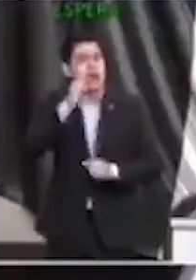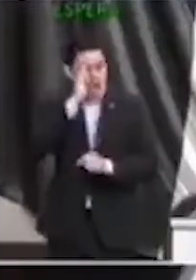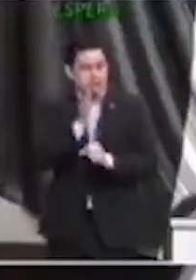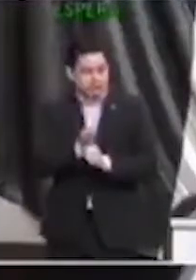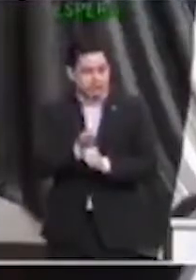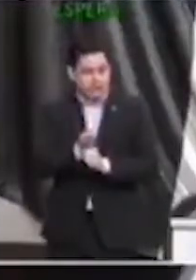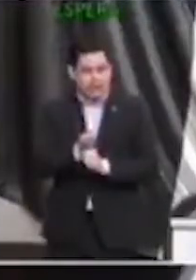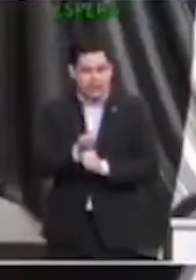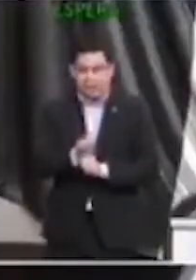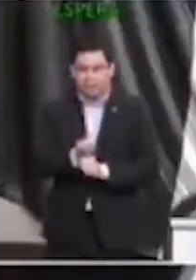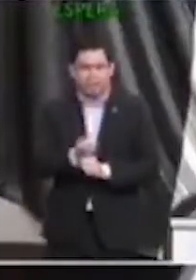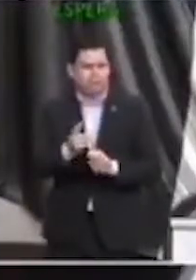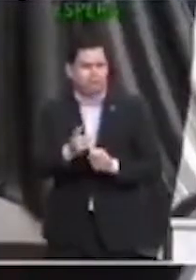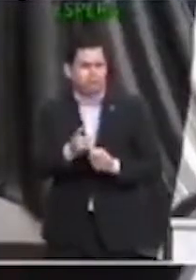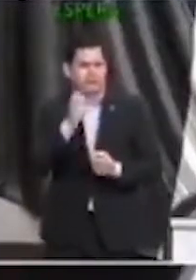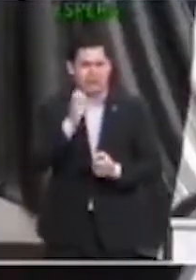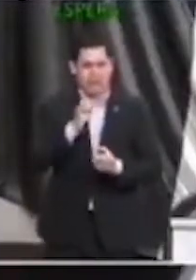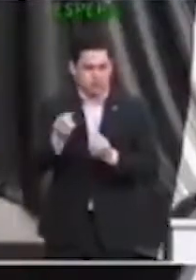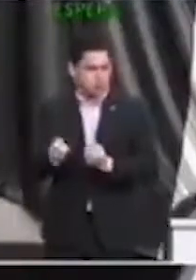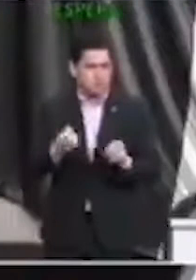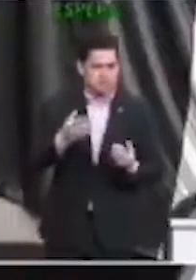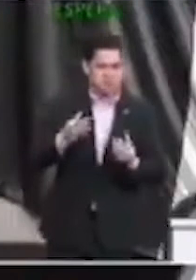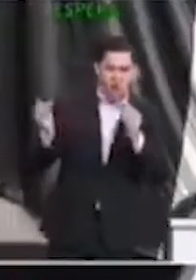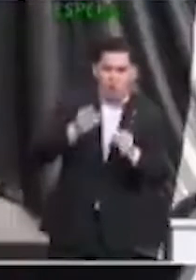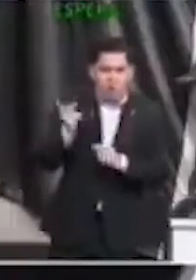esposos, alguien nos mandó a comisiones.